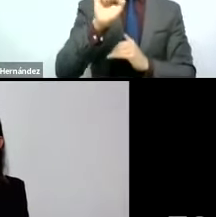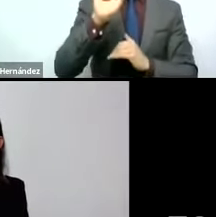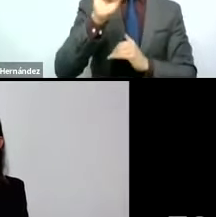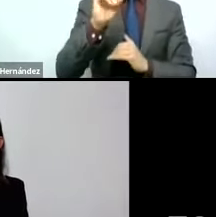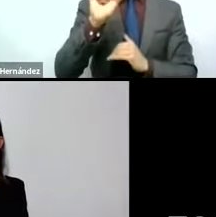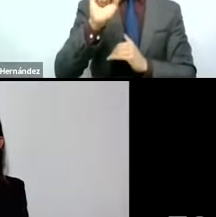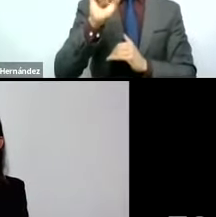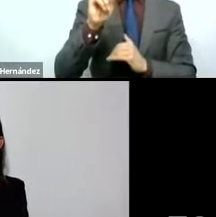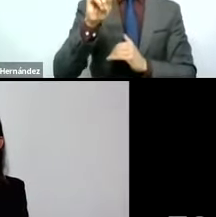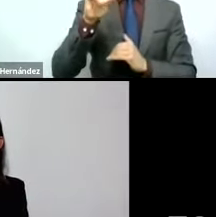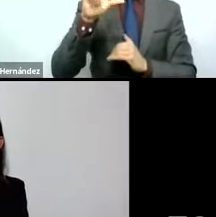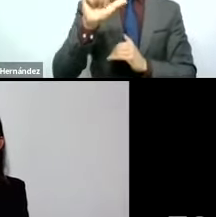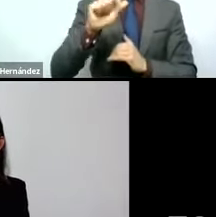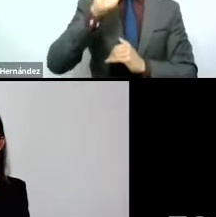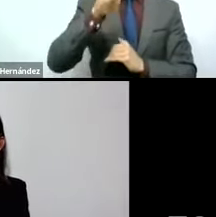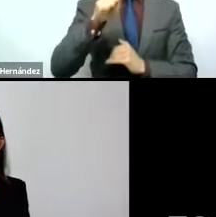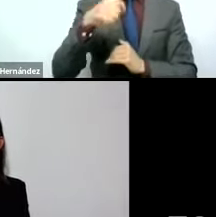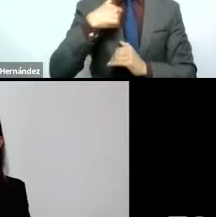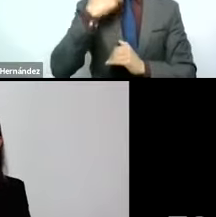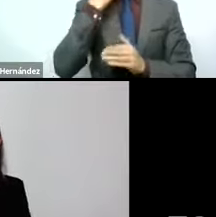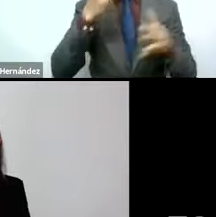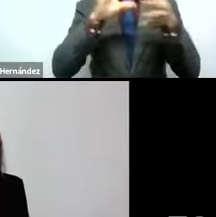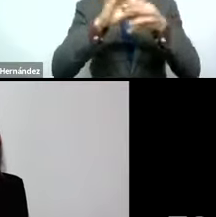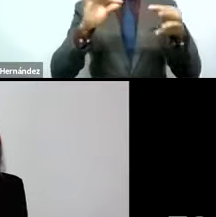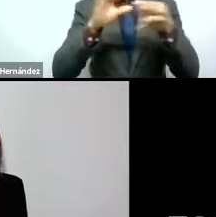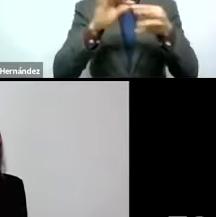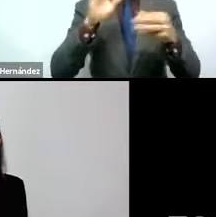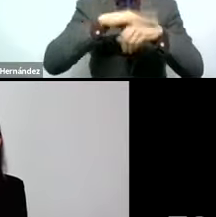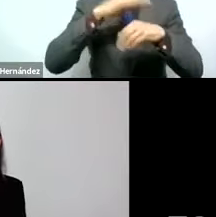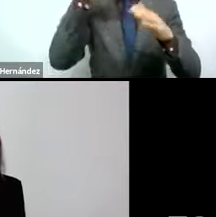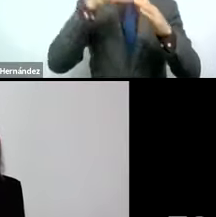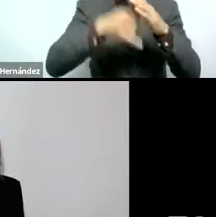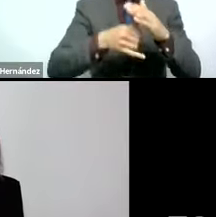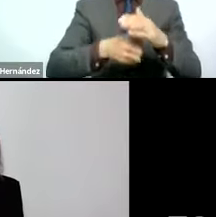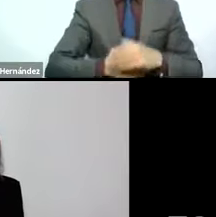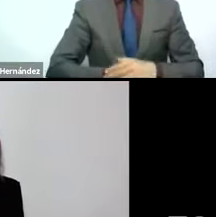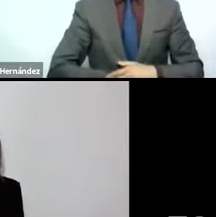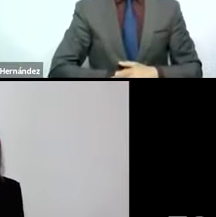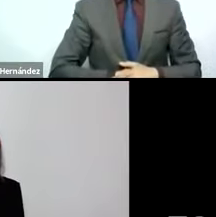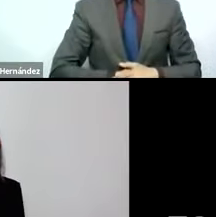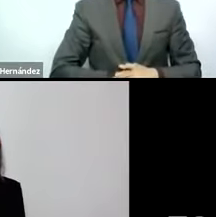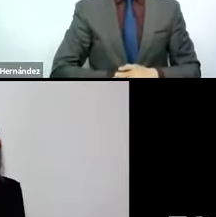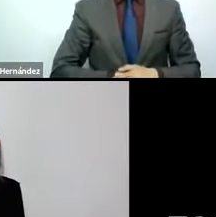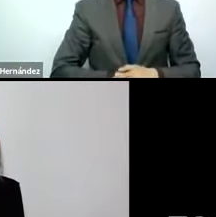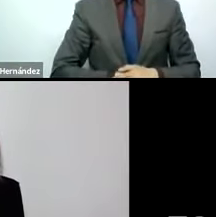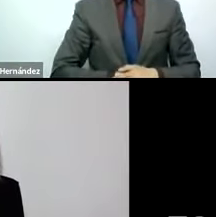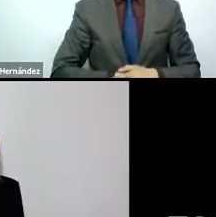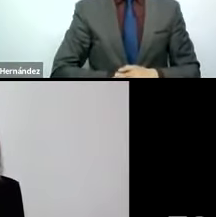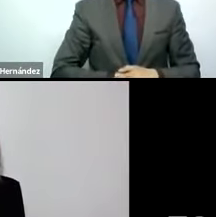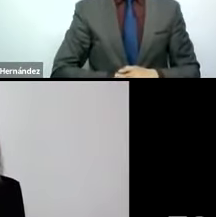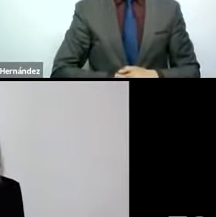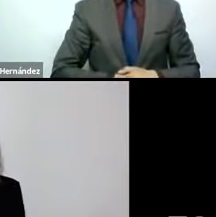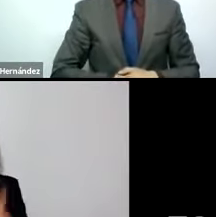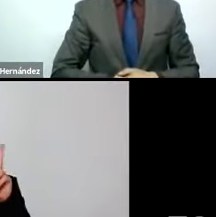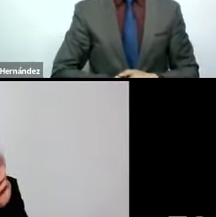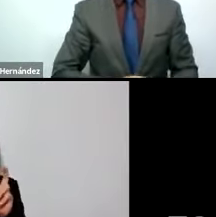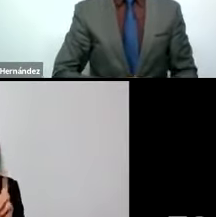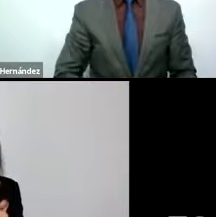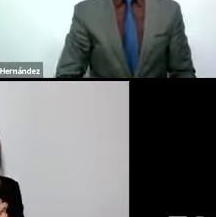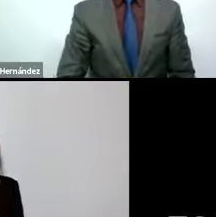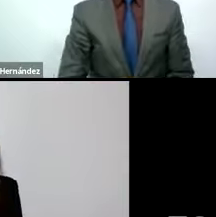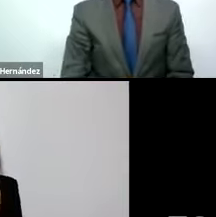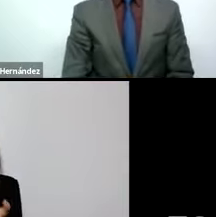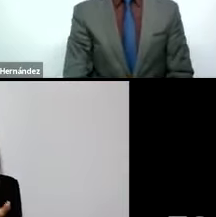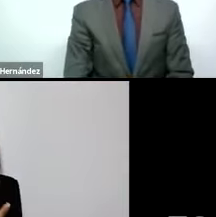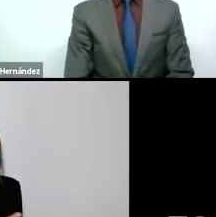quiero retomar porque noté como una constante en los asuntos en los que no se había resuelto bien